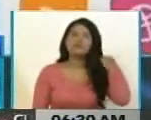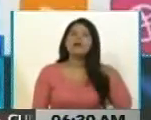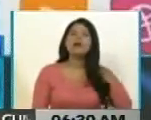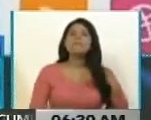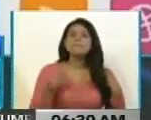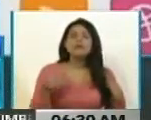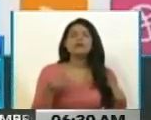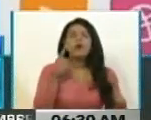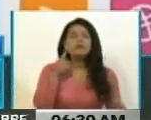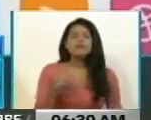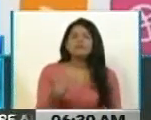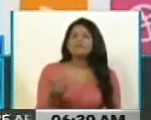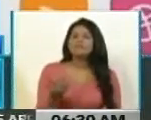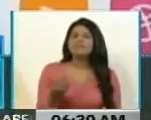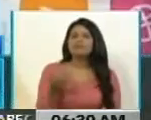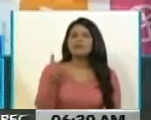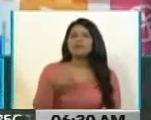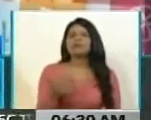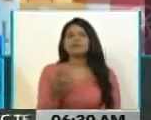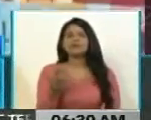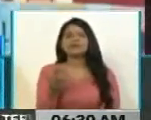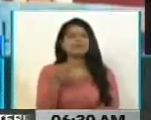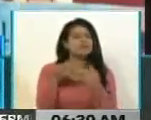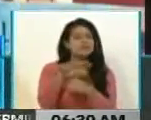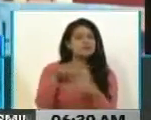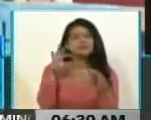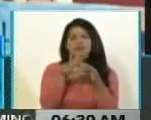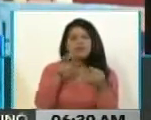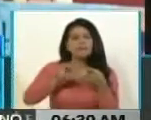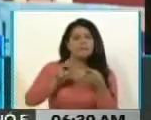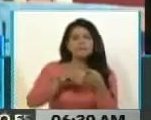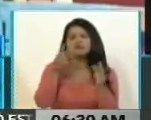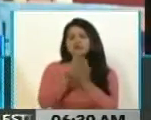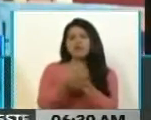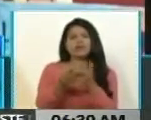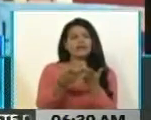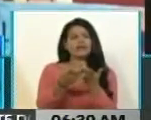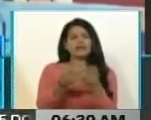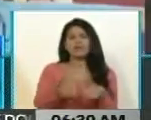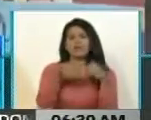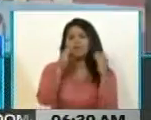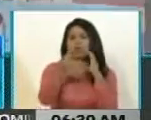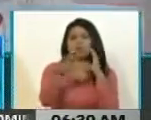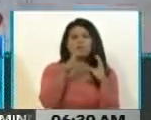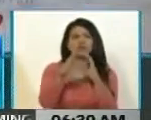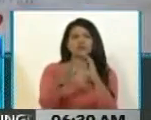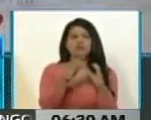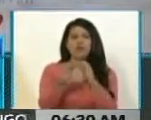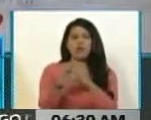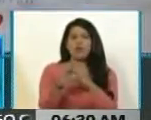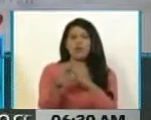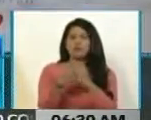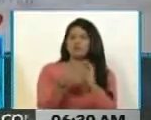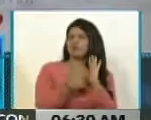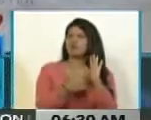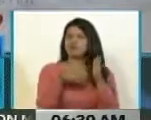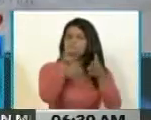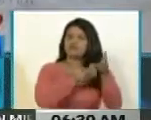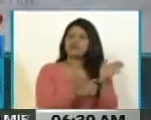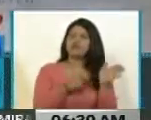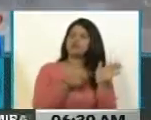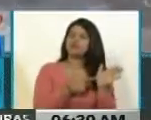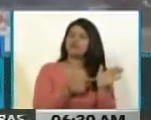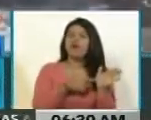tenía todas unas implicaciones de ruptura de la comunicación impuesta, del